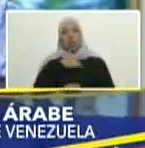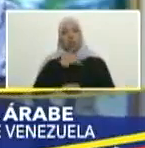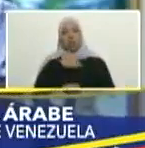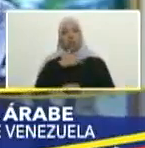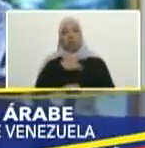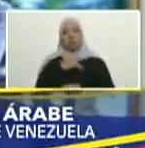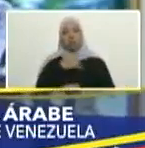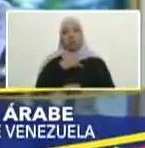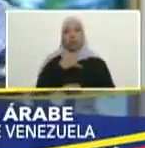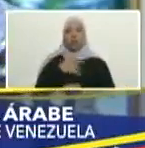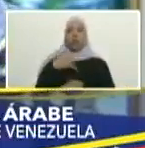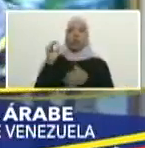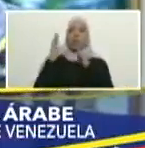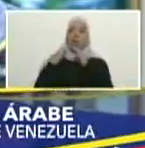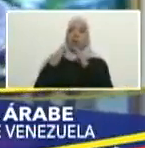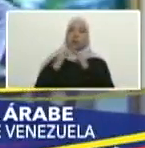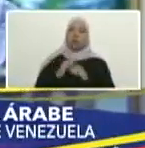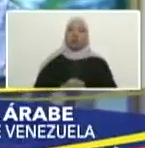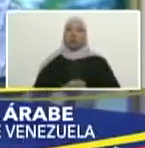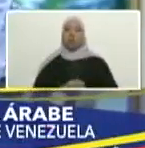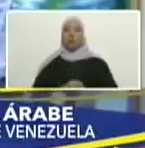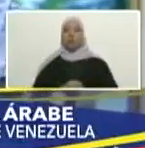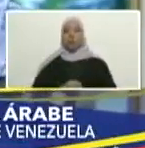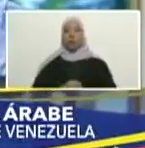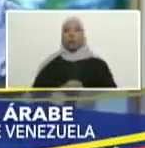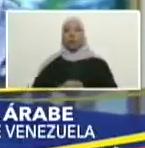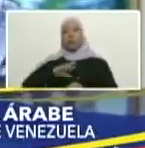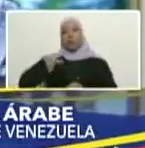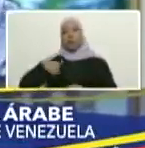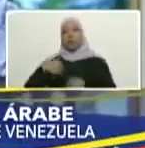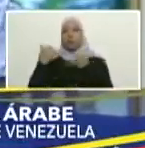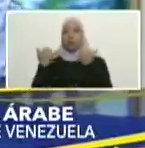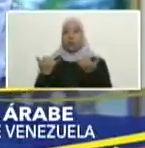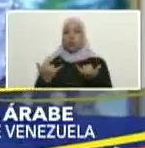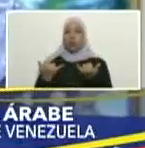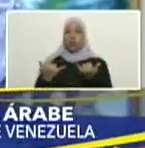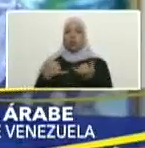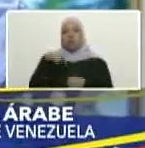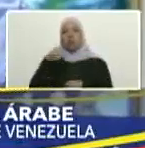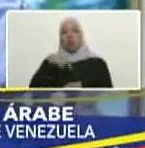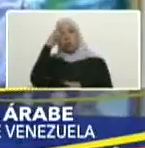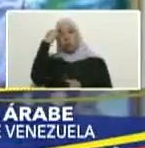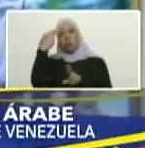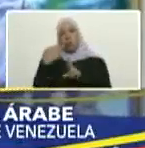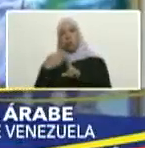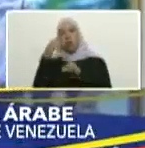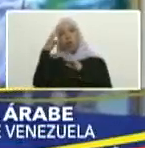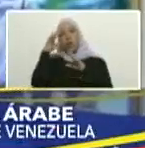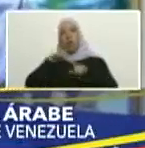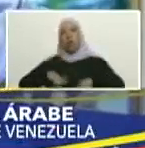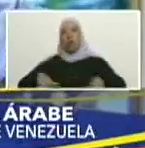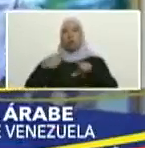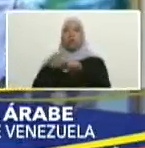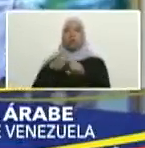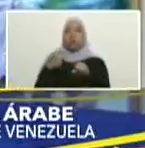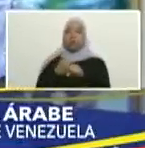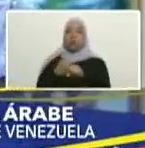nos sentimos en casa. Nuestra presencia en este honorable